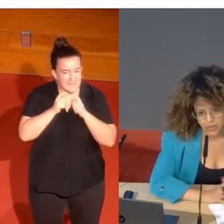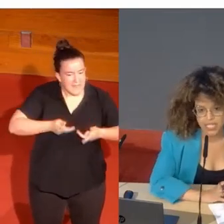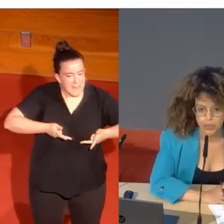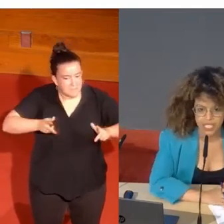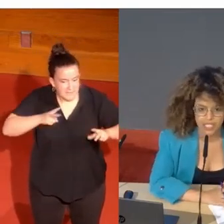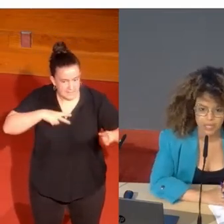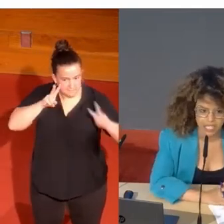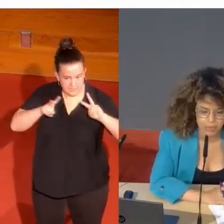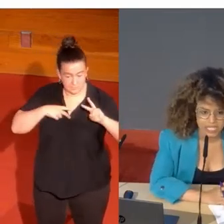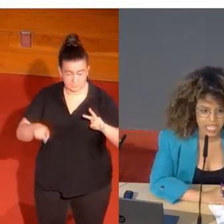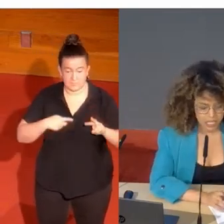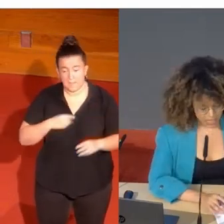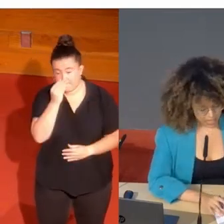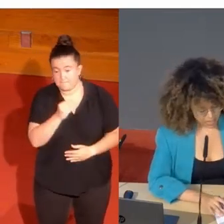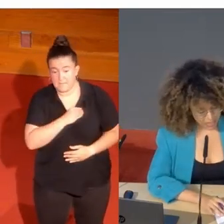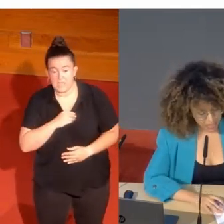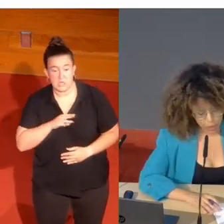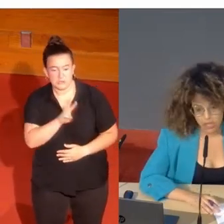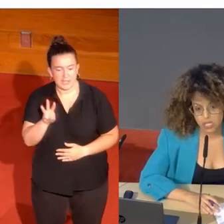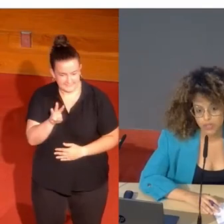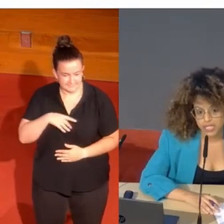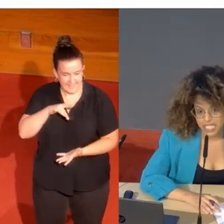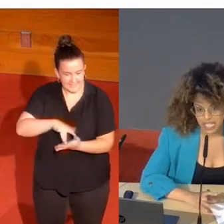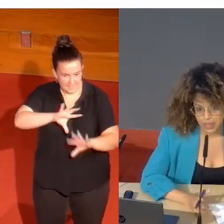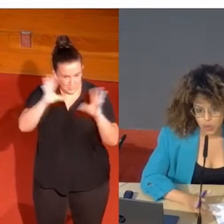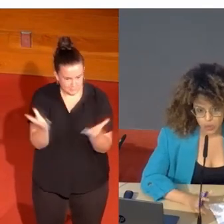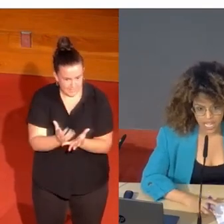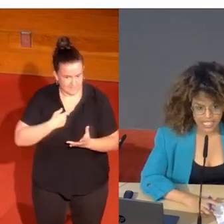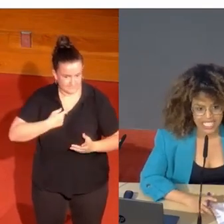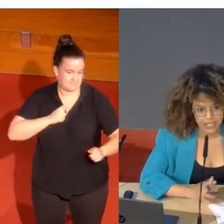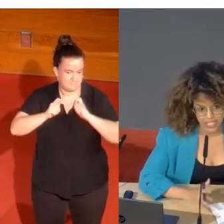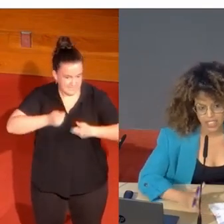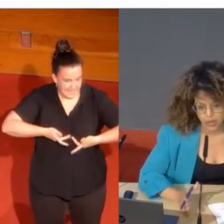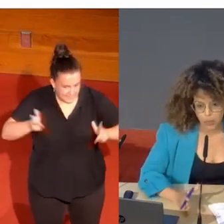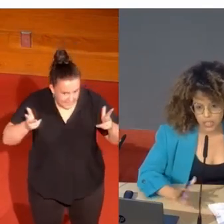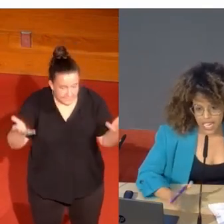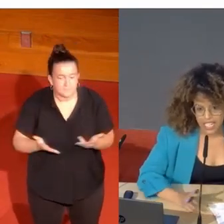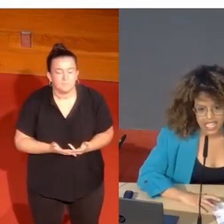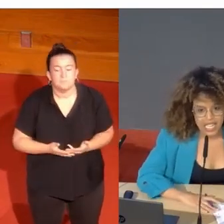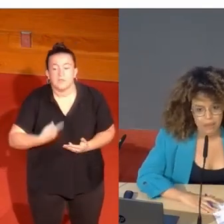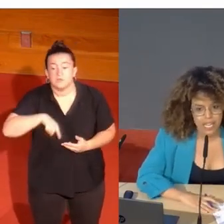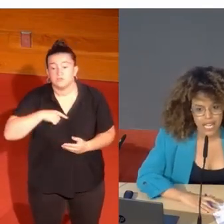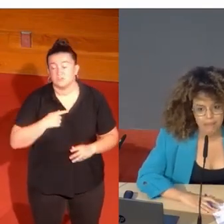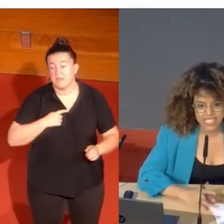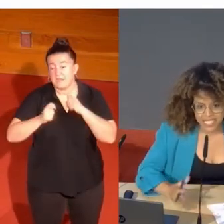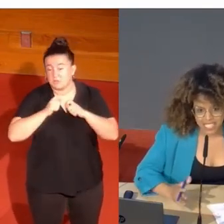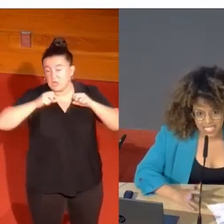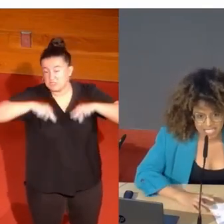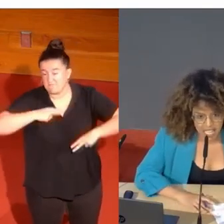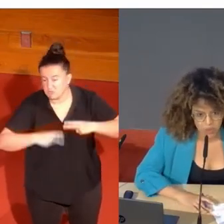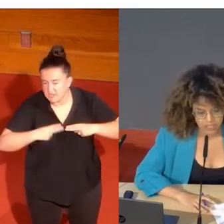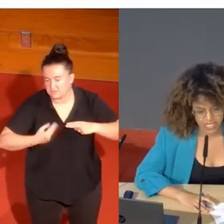3 de mayo el Día Mundial de libertad de prensa en reporteros Sin fronteras hacemos una clasificación mundial para